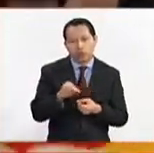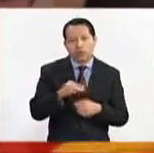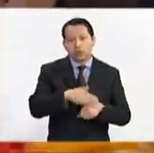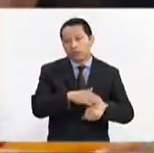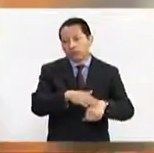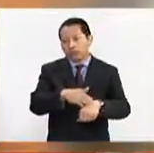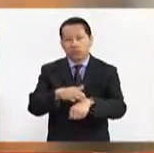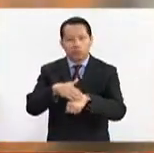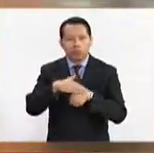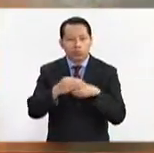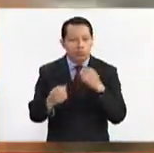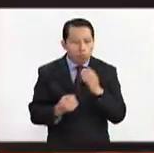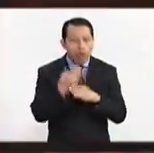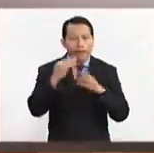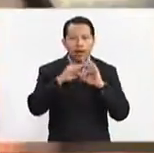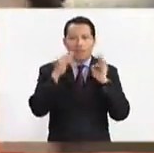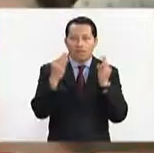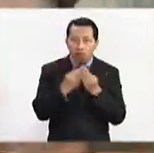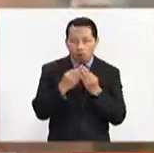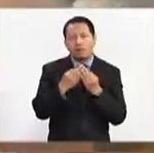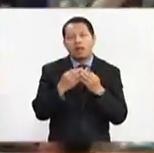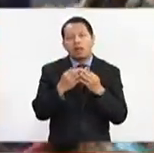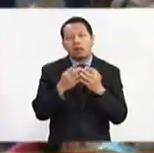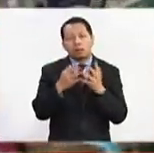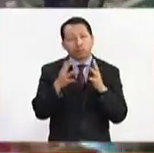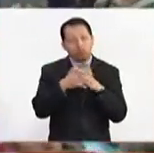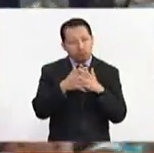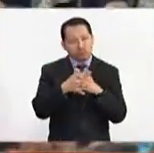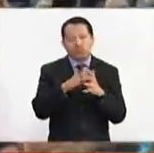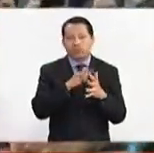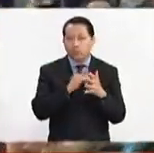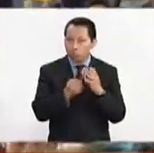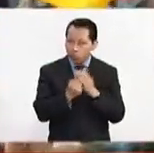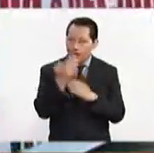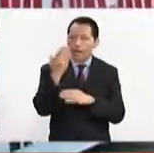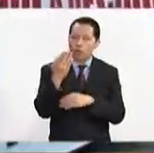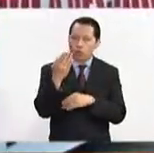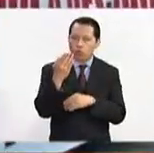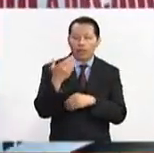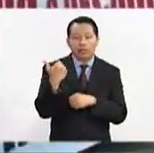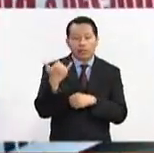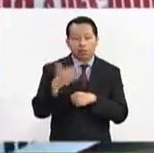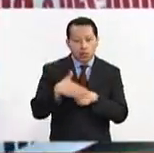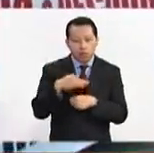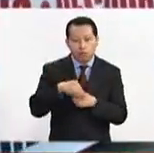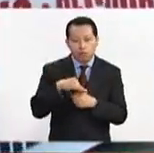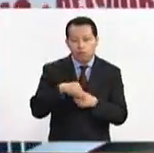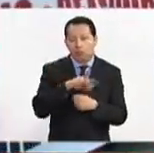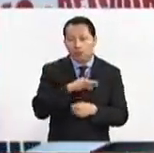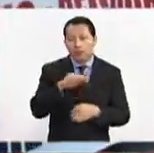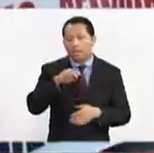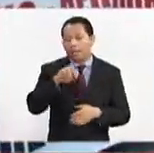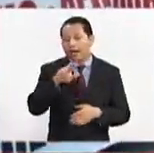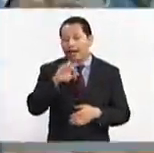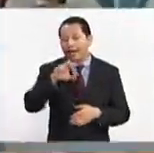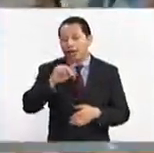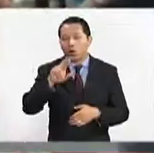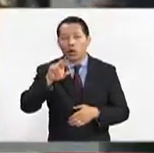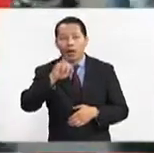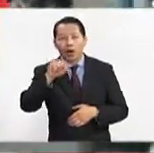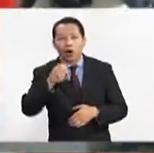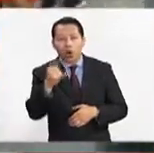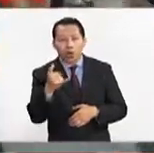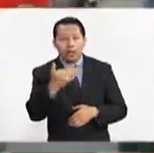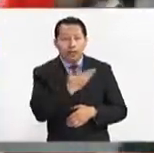una nueva estructura gubernamental y por supuesto nuevas elecciones, es decir, que Mariano Rajoy ya no es un